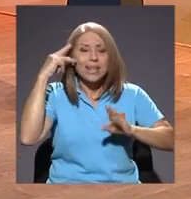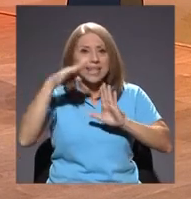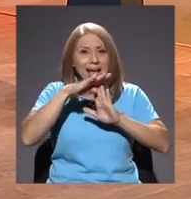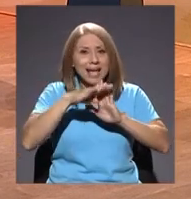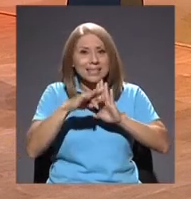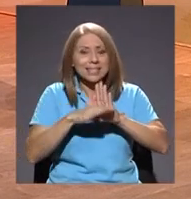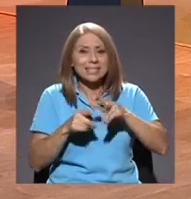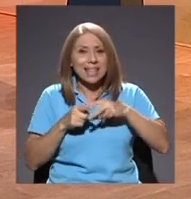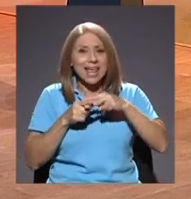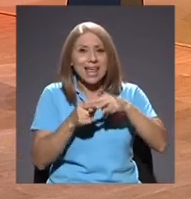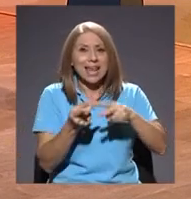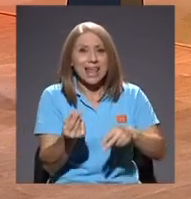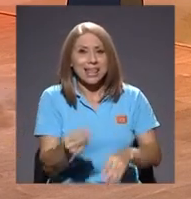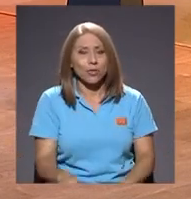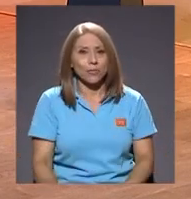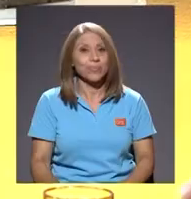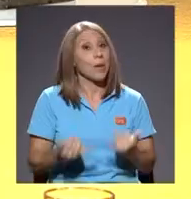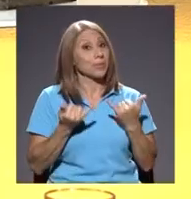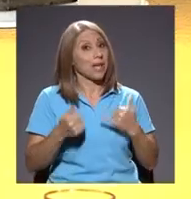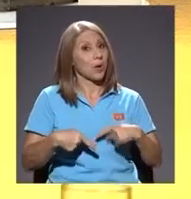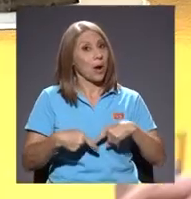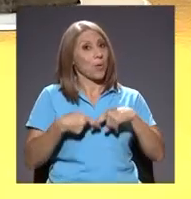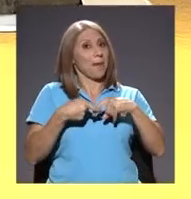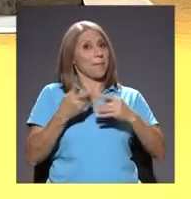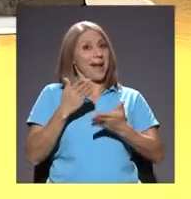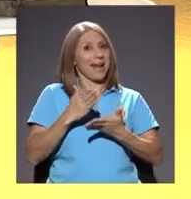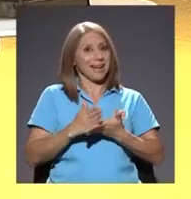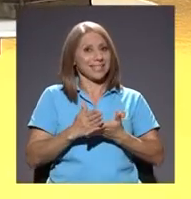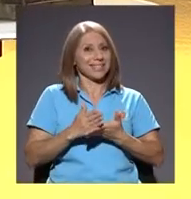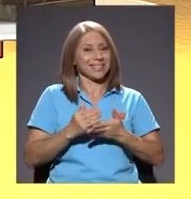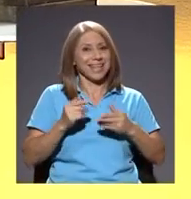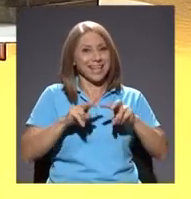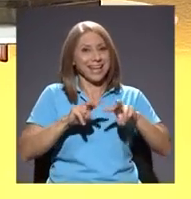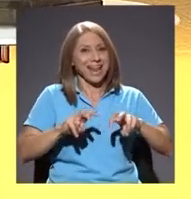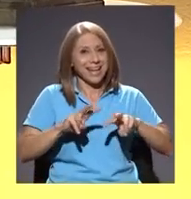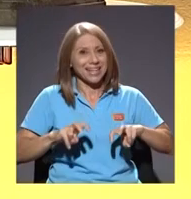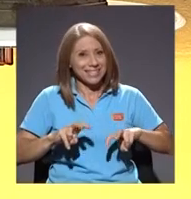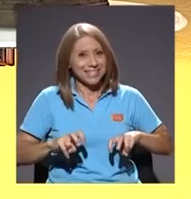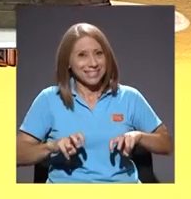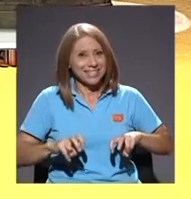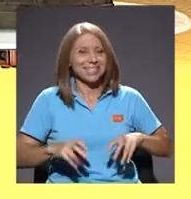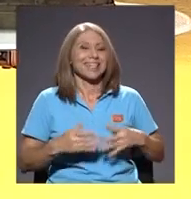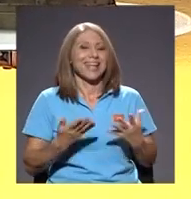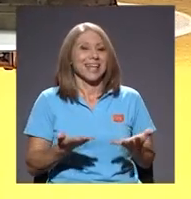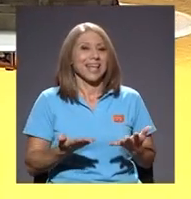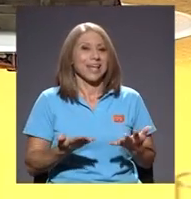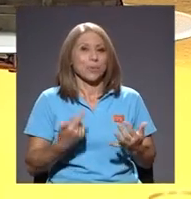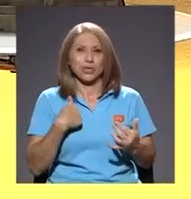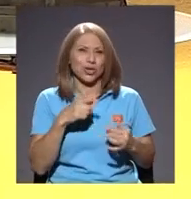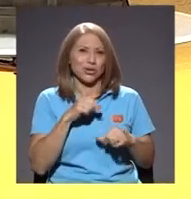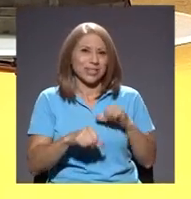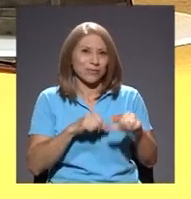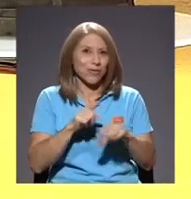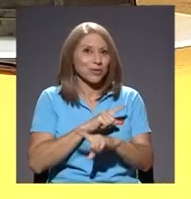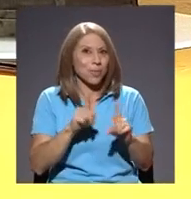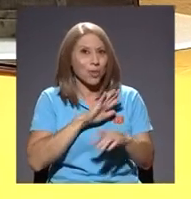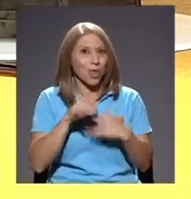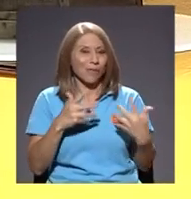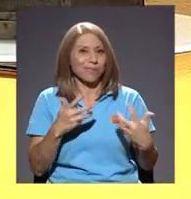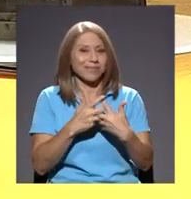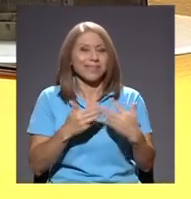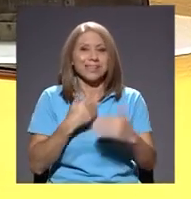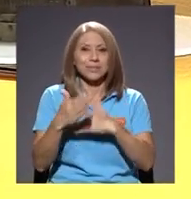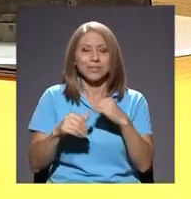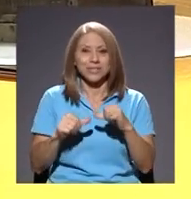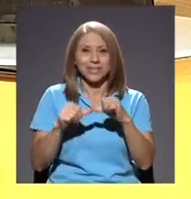tener parálisis en el análisis me salió verso sin esfuerzo una vez pero regresamos una vez